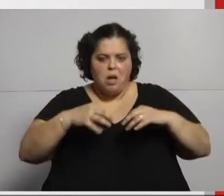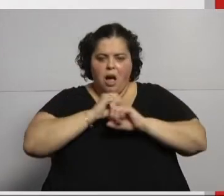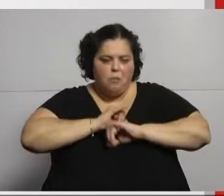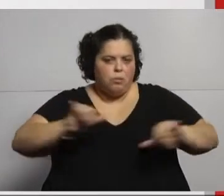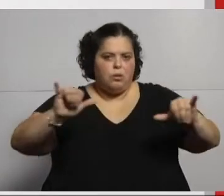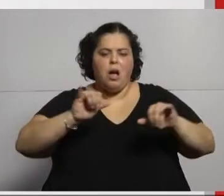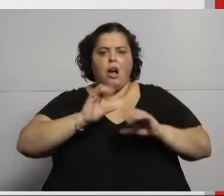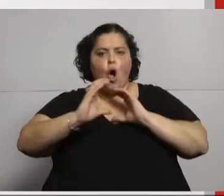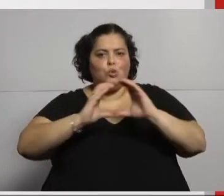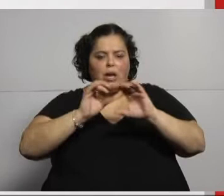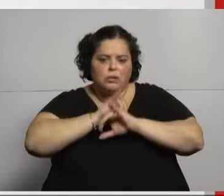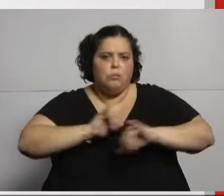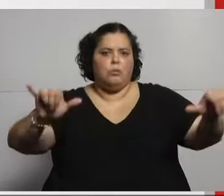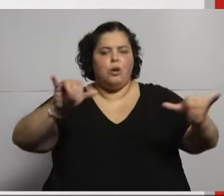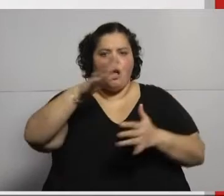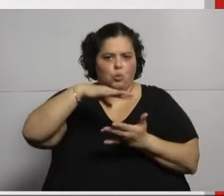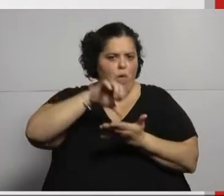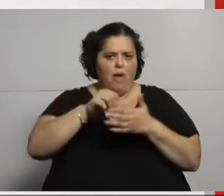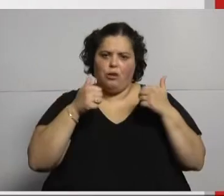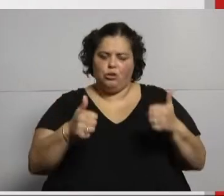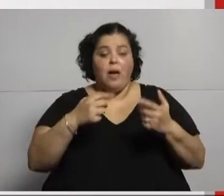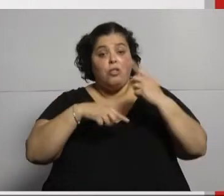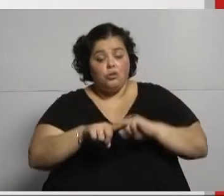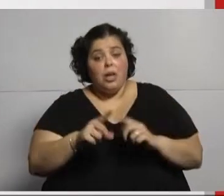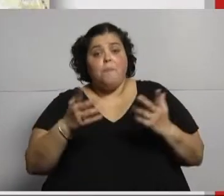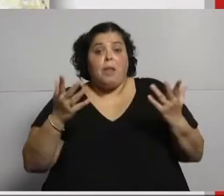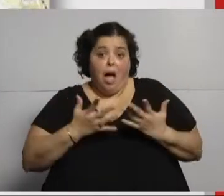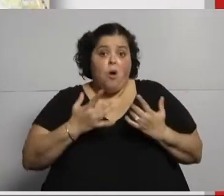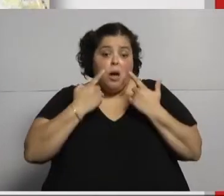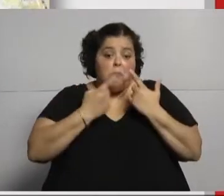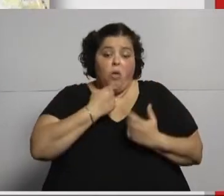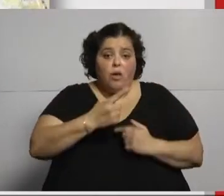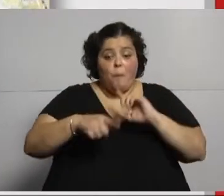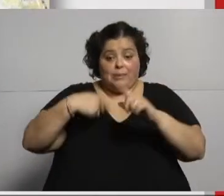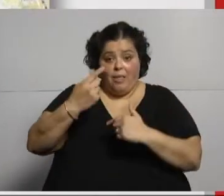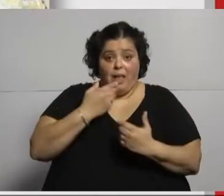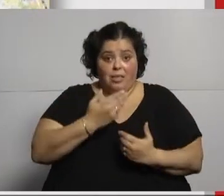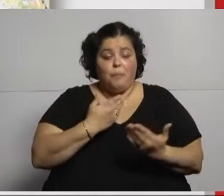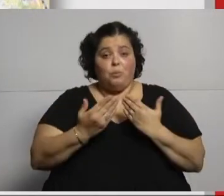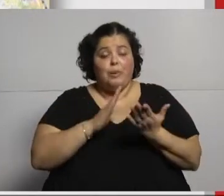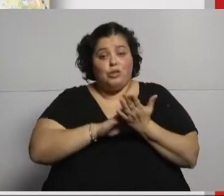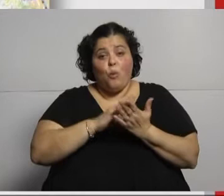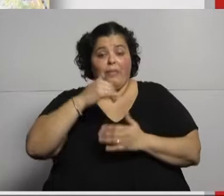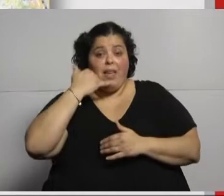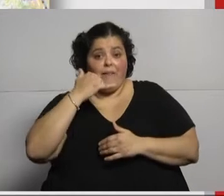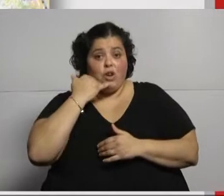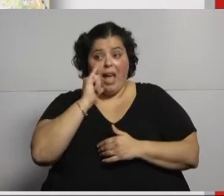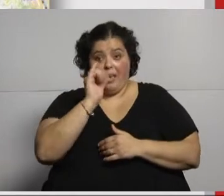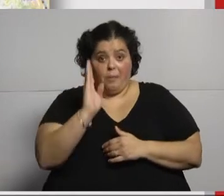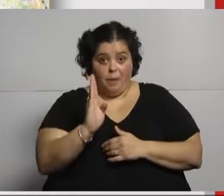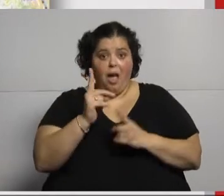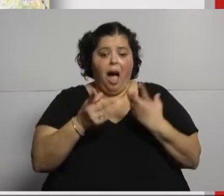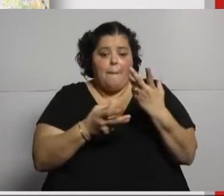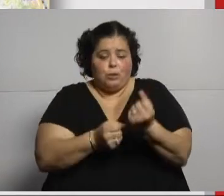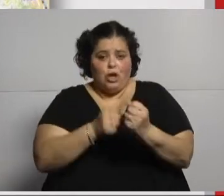información a los ciudadanos, ¿no? Y bueno, un sistema que, como digo, lo vamos a mencionar más adelante, que es el de telefonía IP apoyado con otros Roberto, recursos.